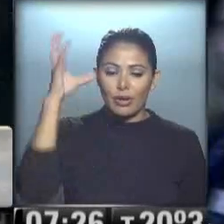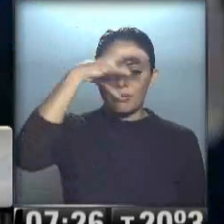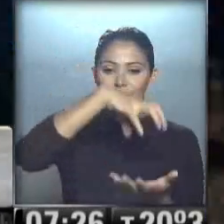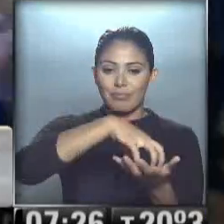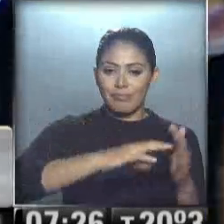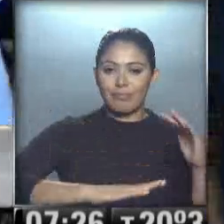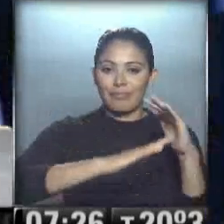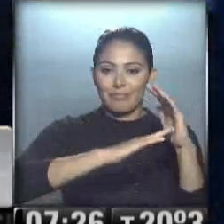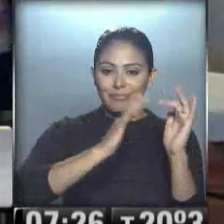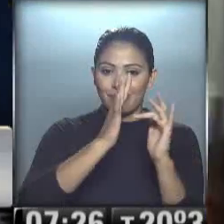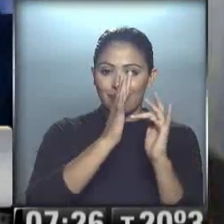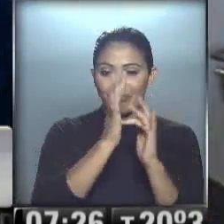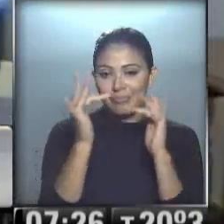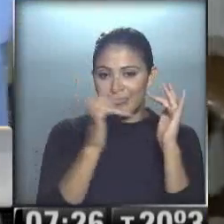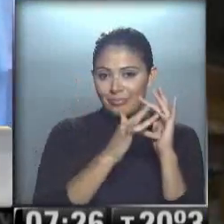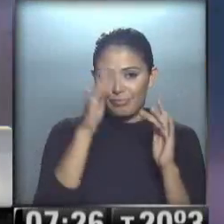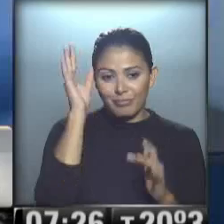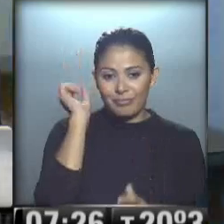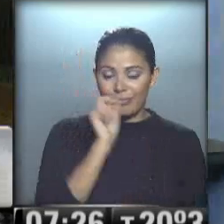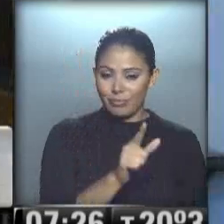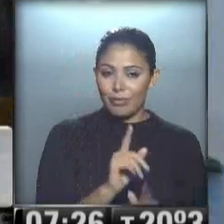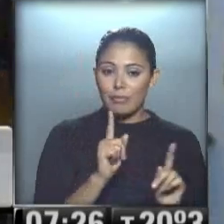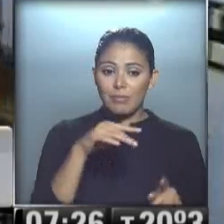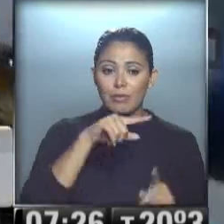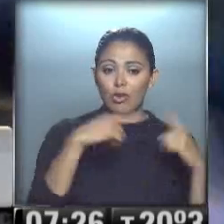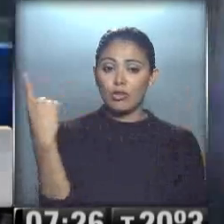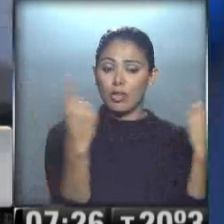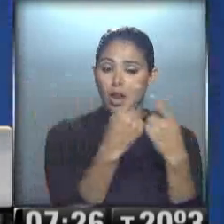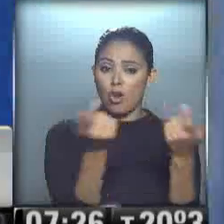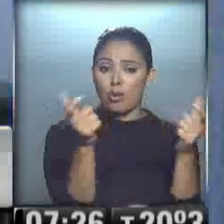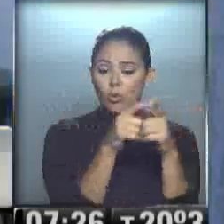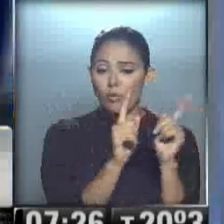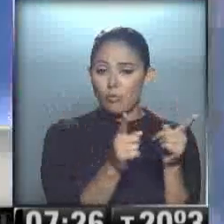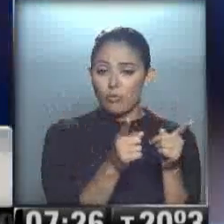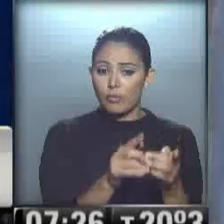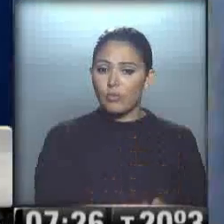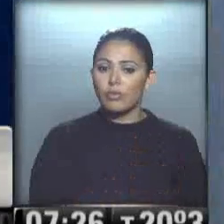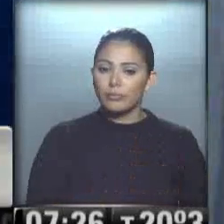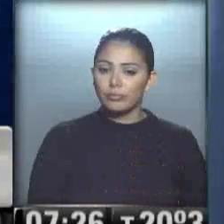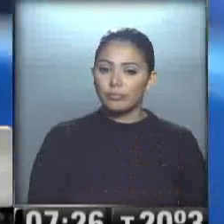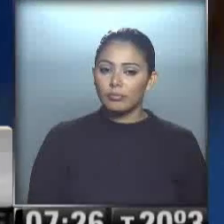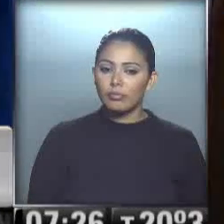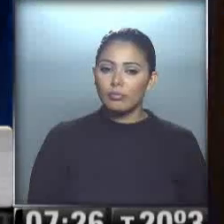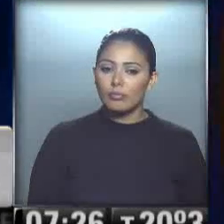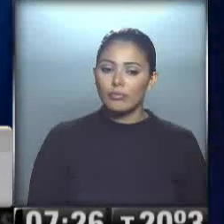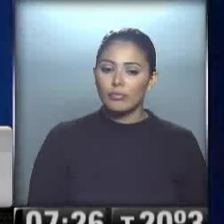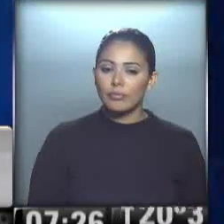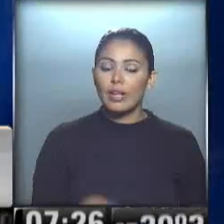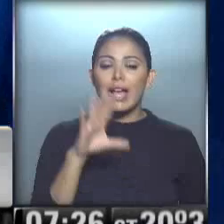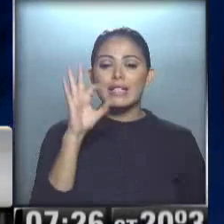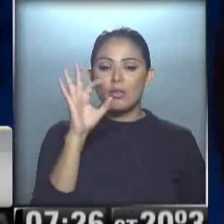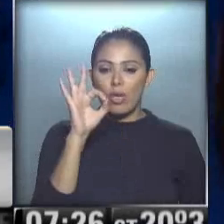pontificio en este salón donde se llevó adelante la audiencia como decíamos más de